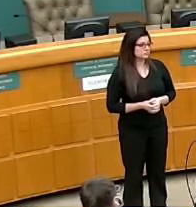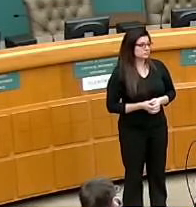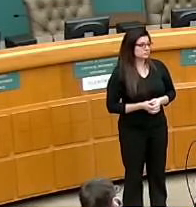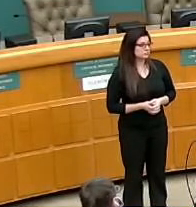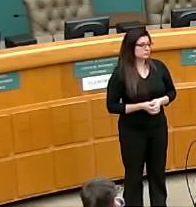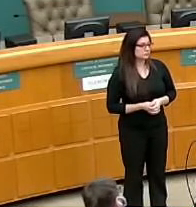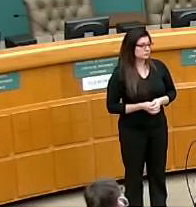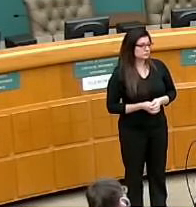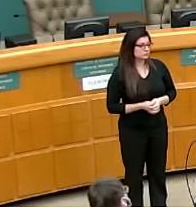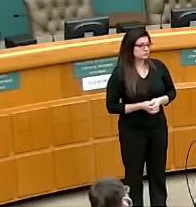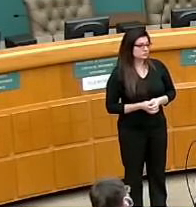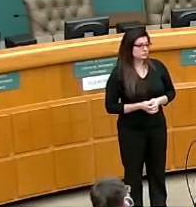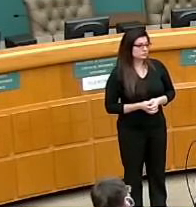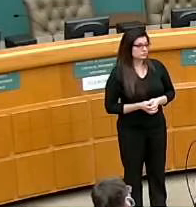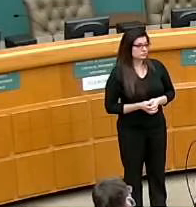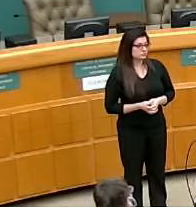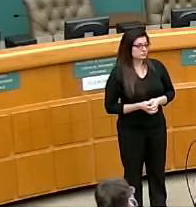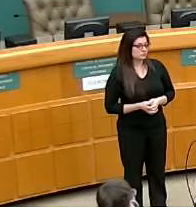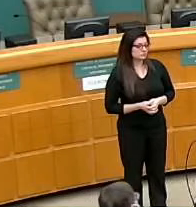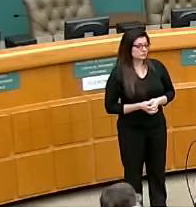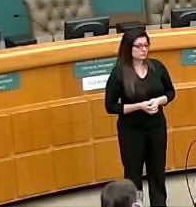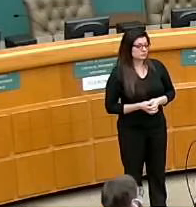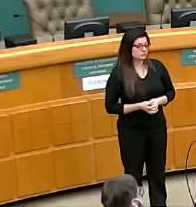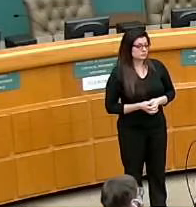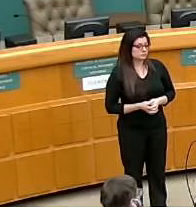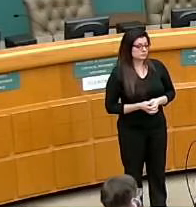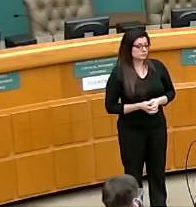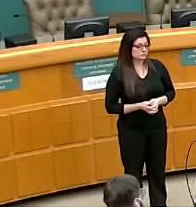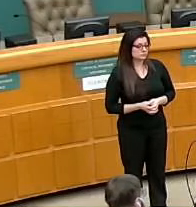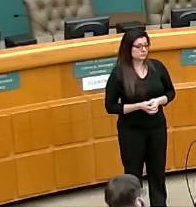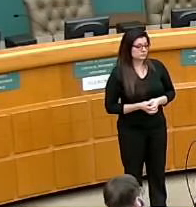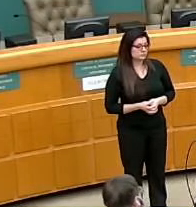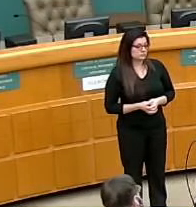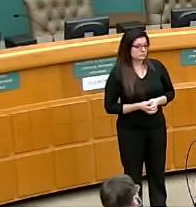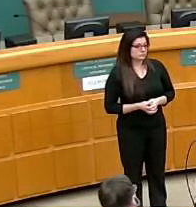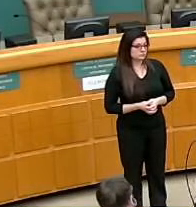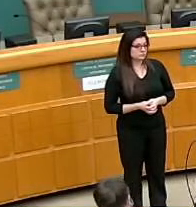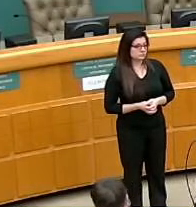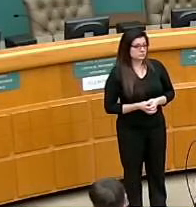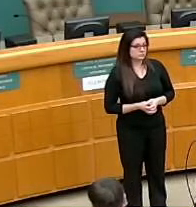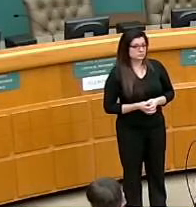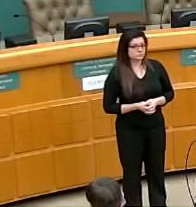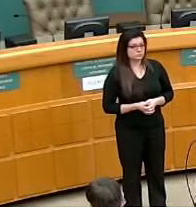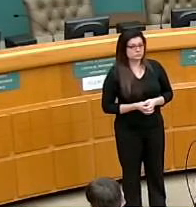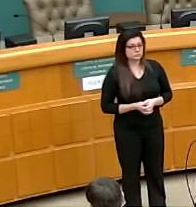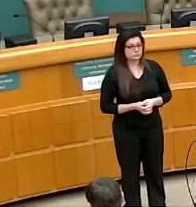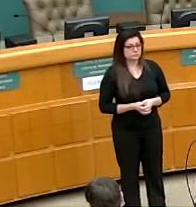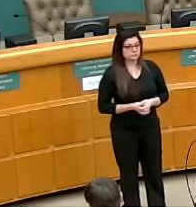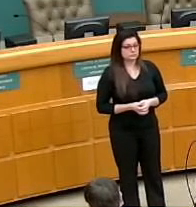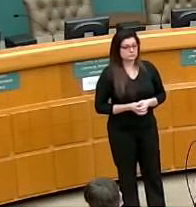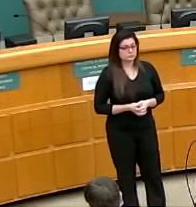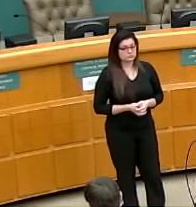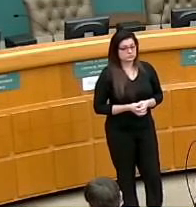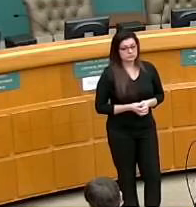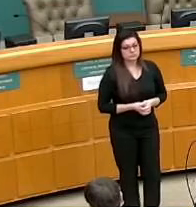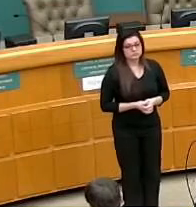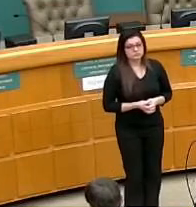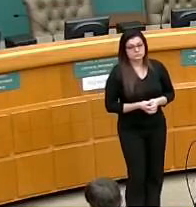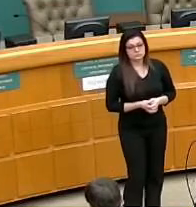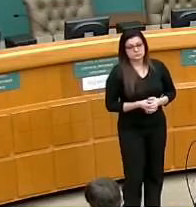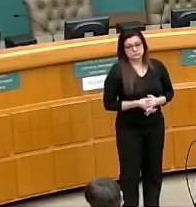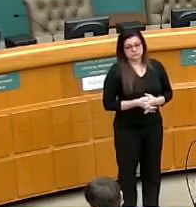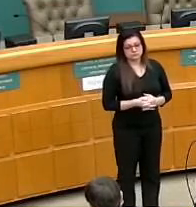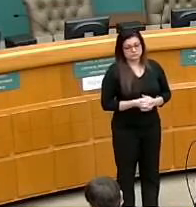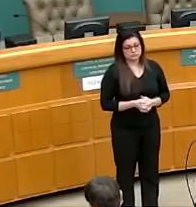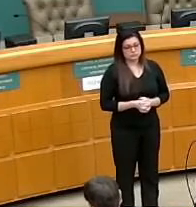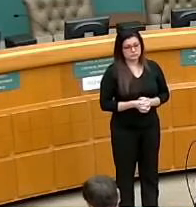playas han reabierto para que los residentes puedan acudir, pero le pedimos que continúe practicando el distanciamiento social y no se estacione a menos de 100 pies de